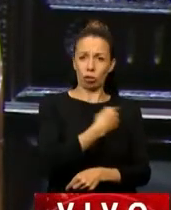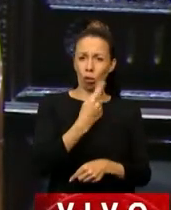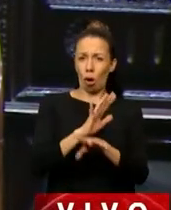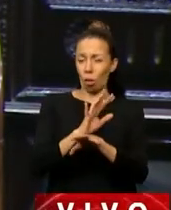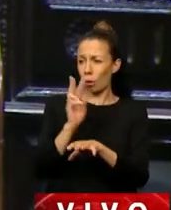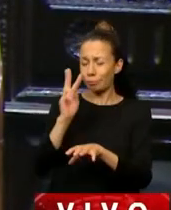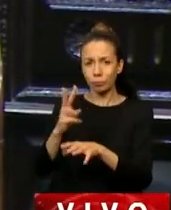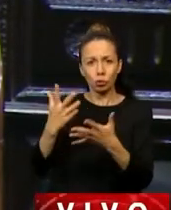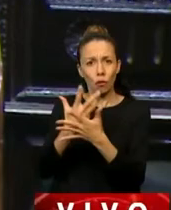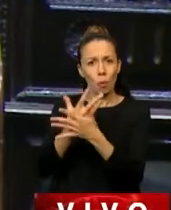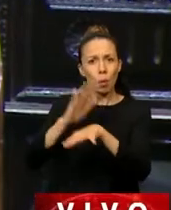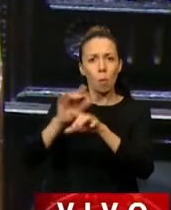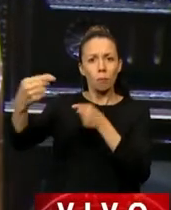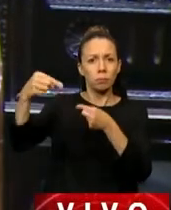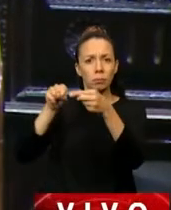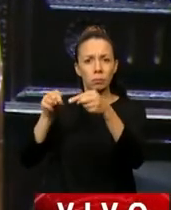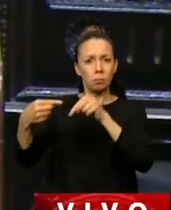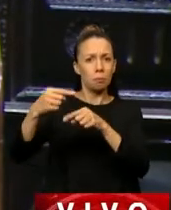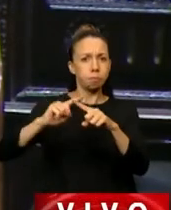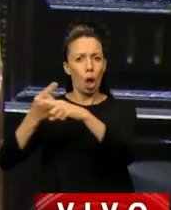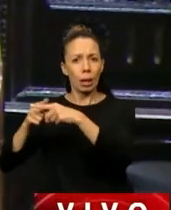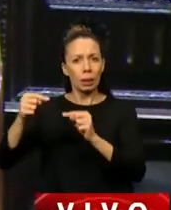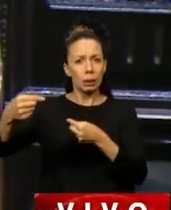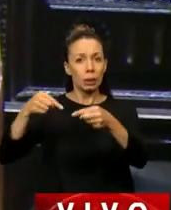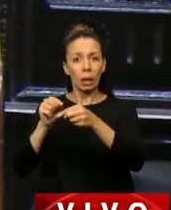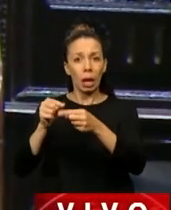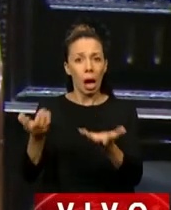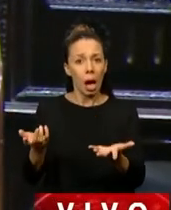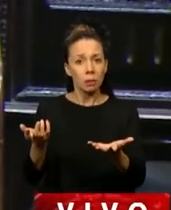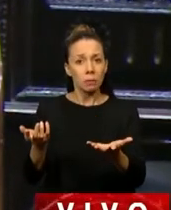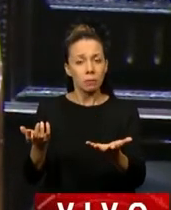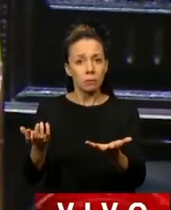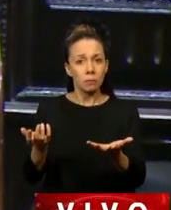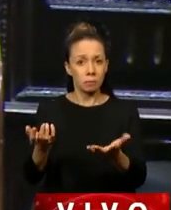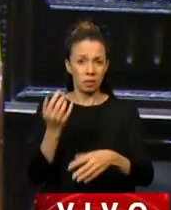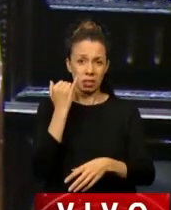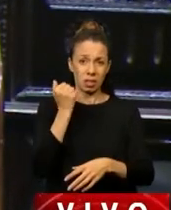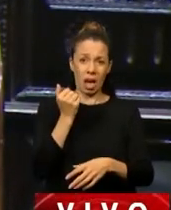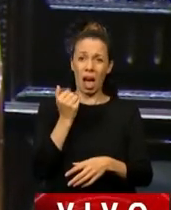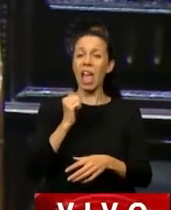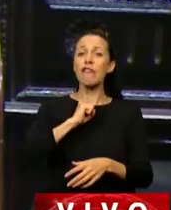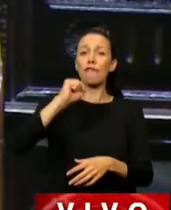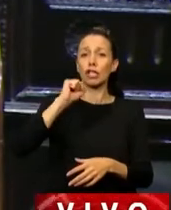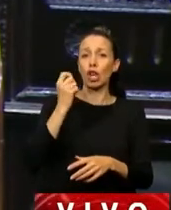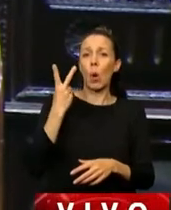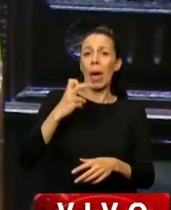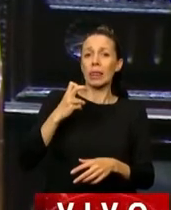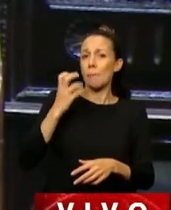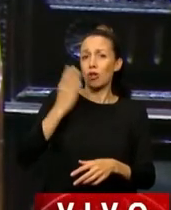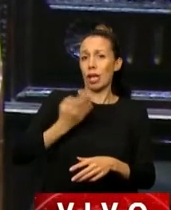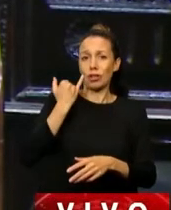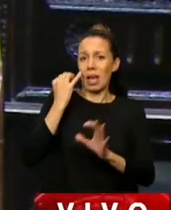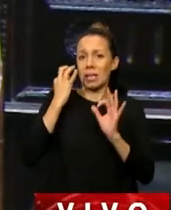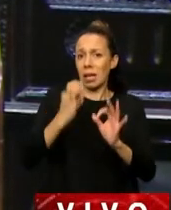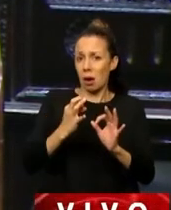esas políticas públicas con ya más del 20% acumulado de inflación y mientras tanto